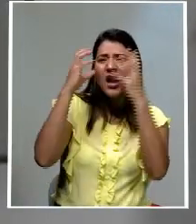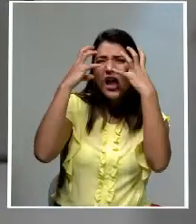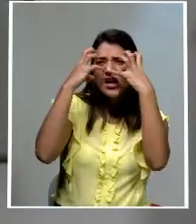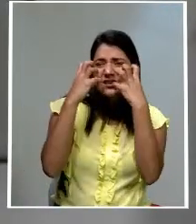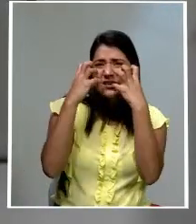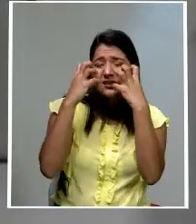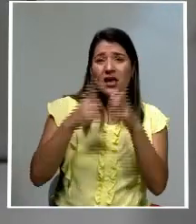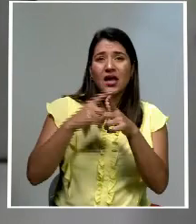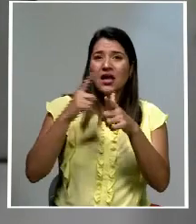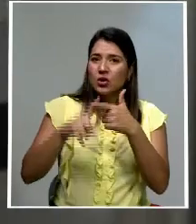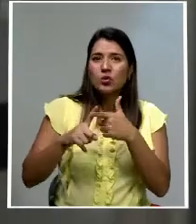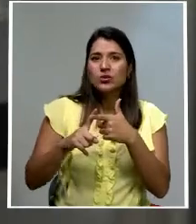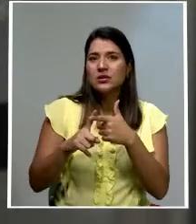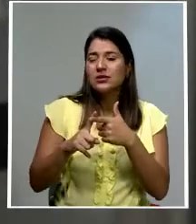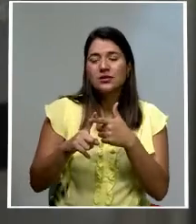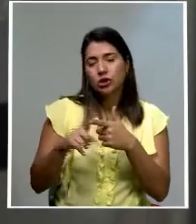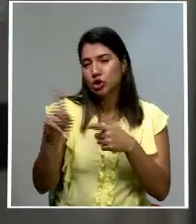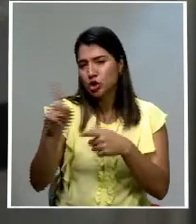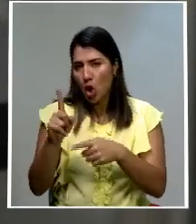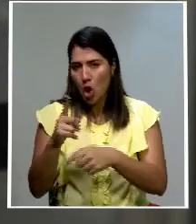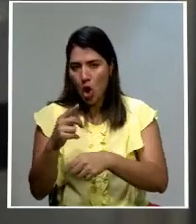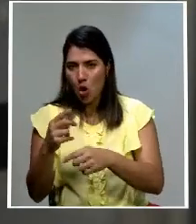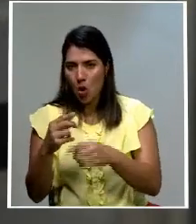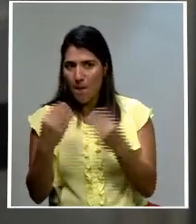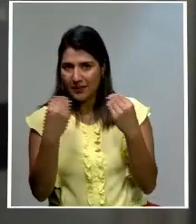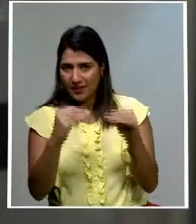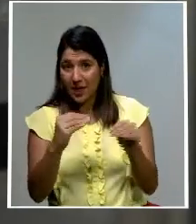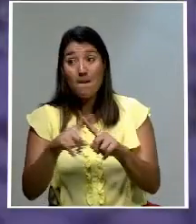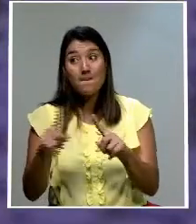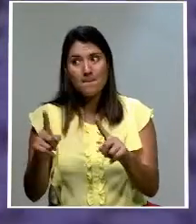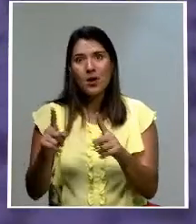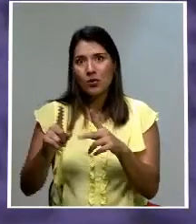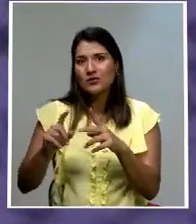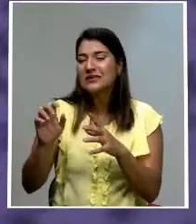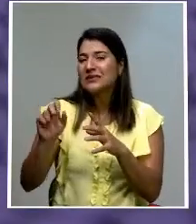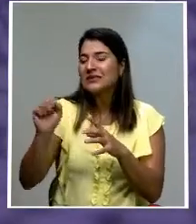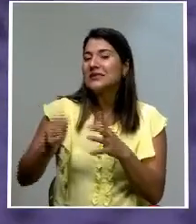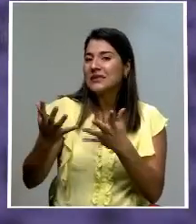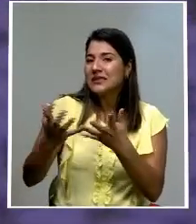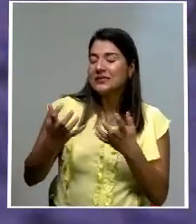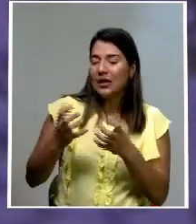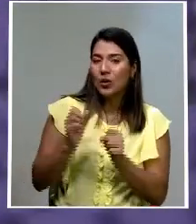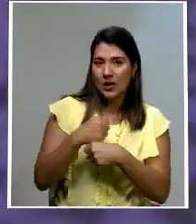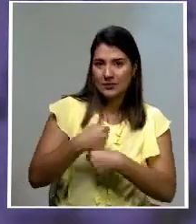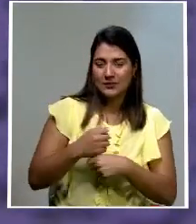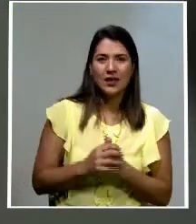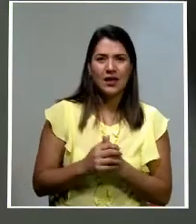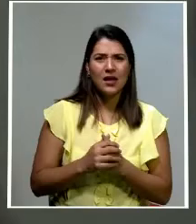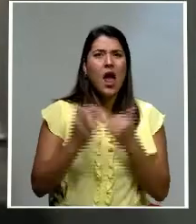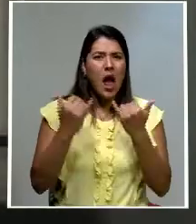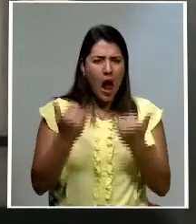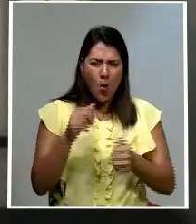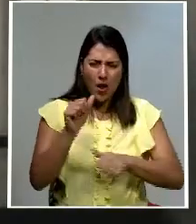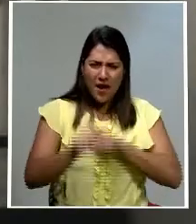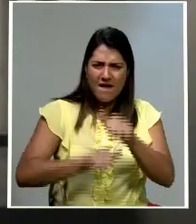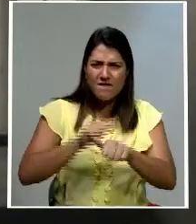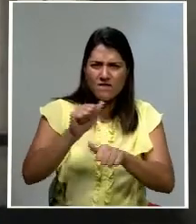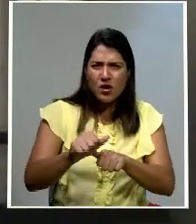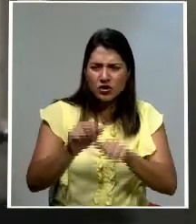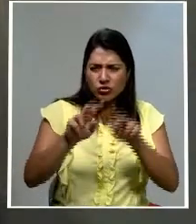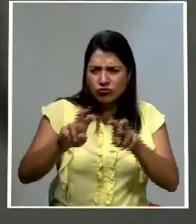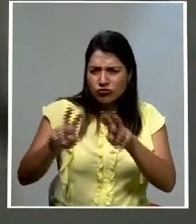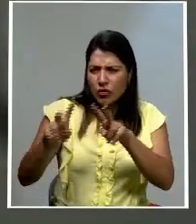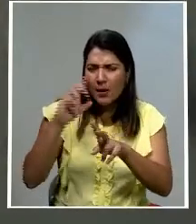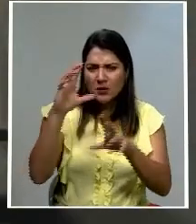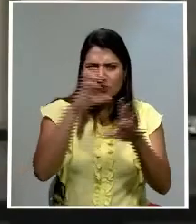no llegó a ser administrado. Tanto las autoridades como las empresas que fabrican las diferentes vacunas han aumentado sus esfuerzos para detectar estafas